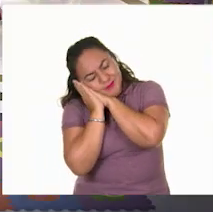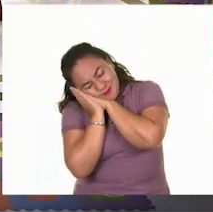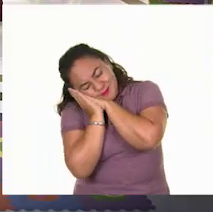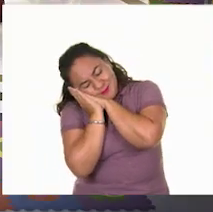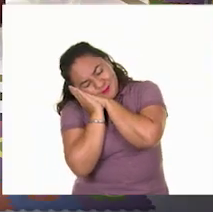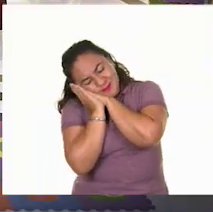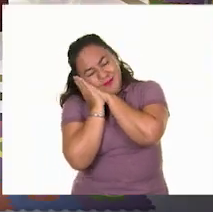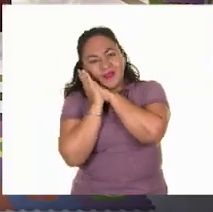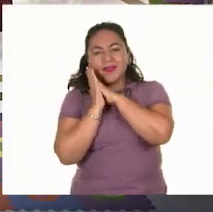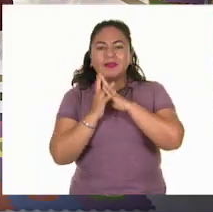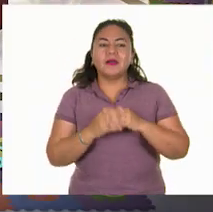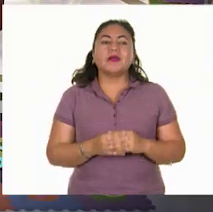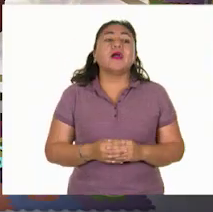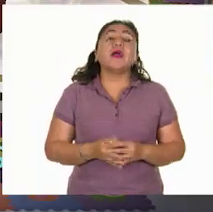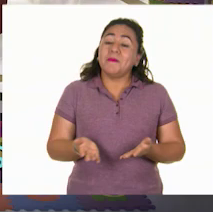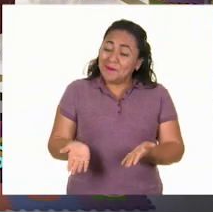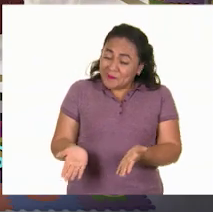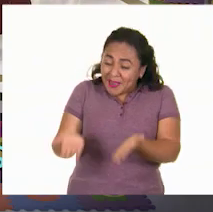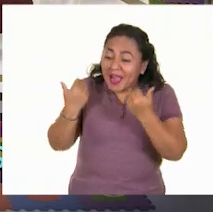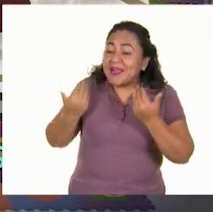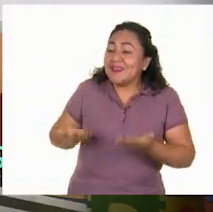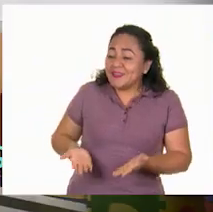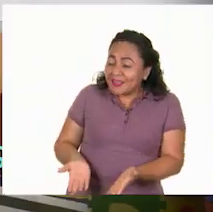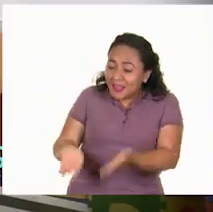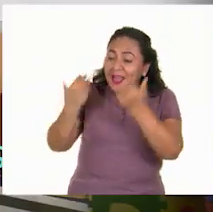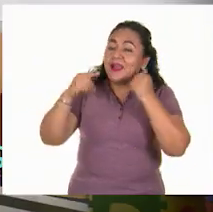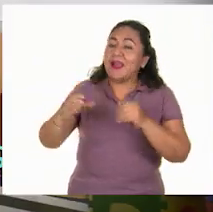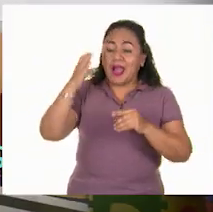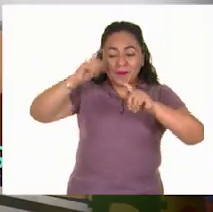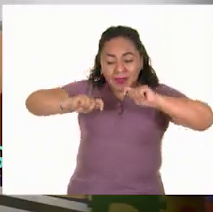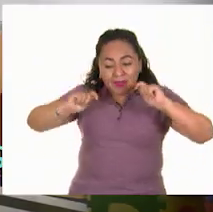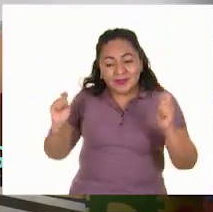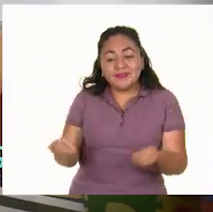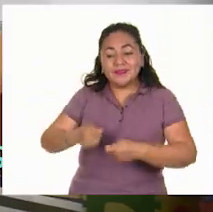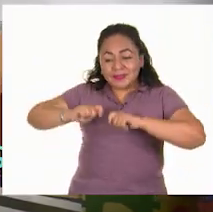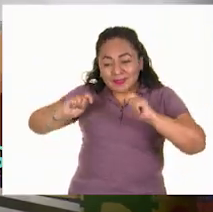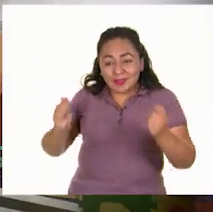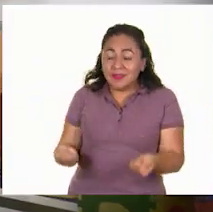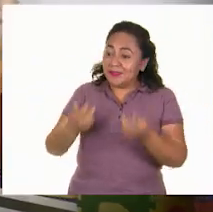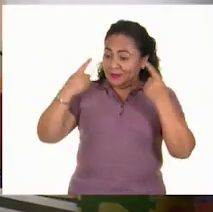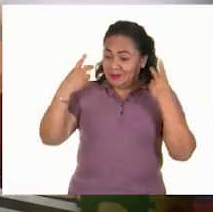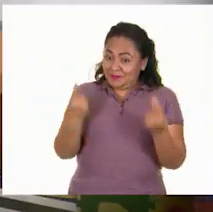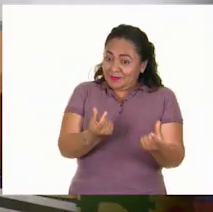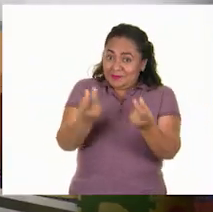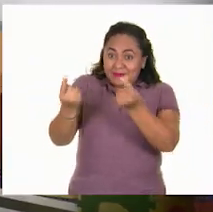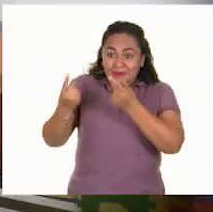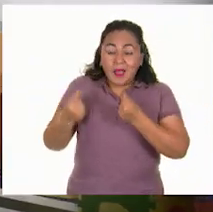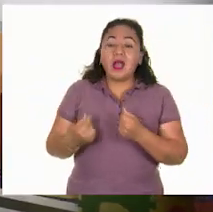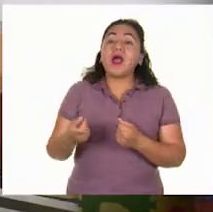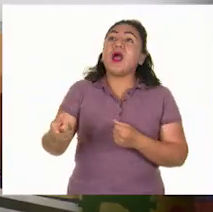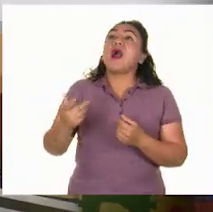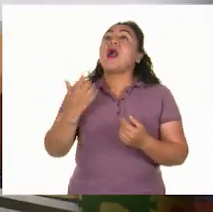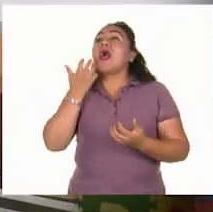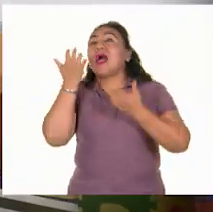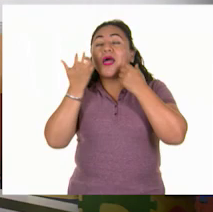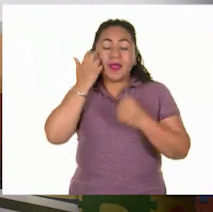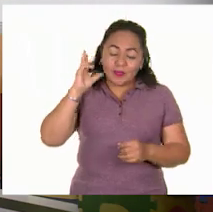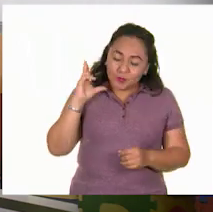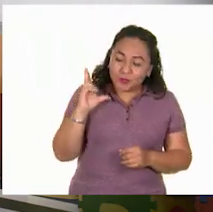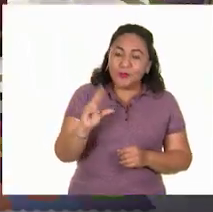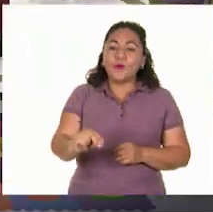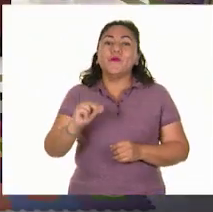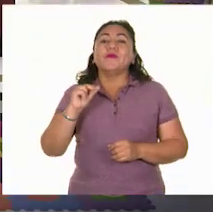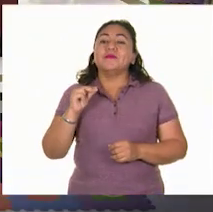Ay. Párate y haz tu cama, que hay que activarnos, no me hagas